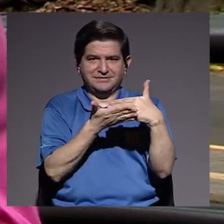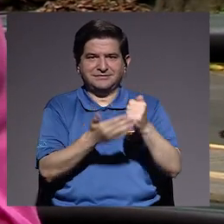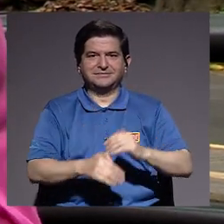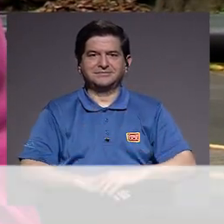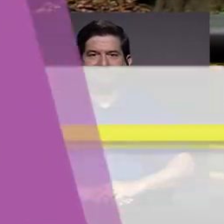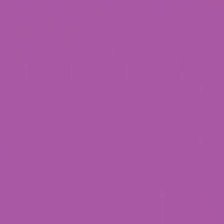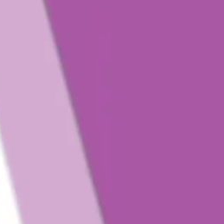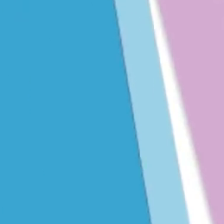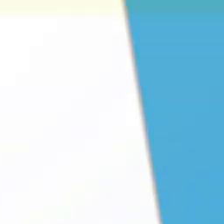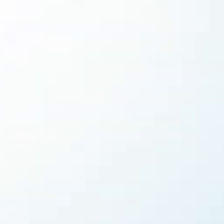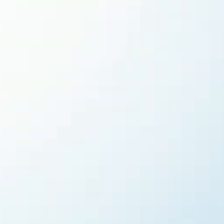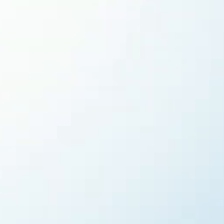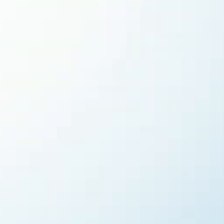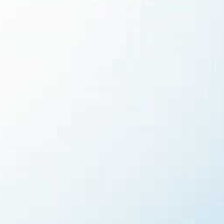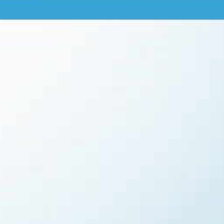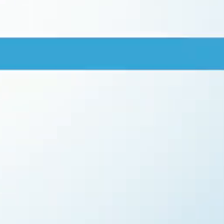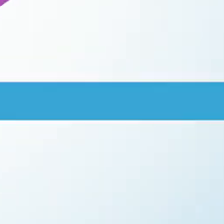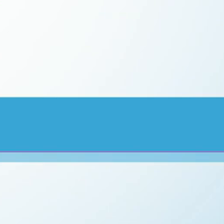siguiente segmento.